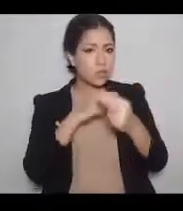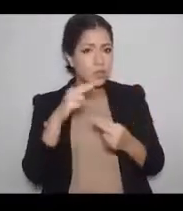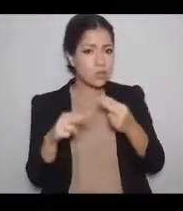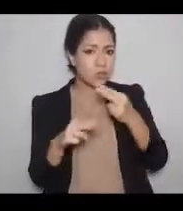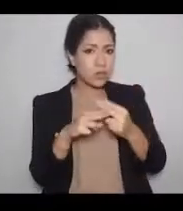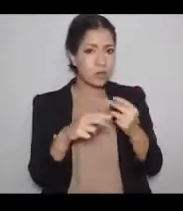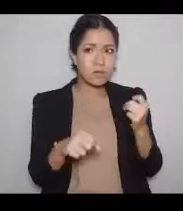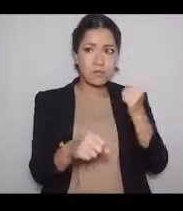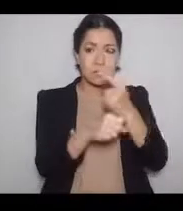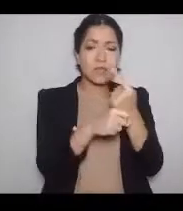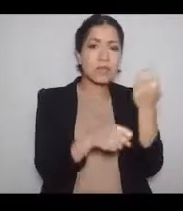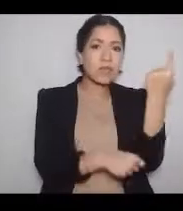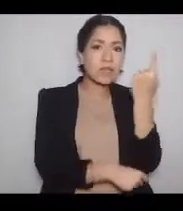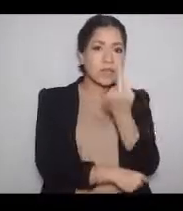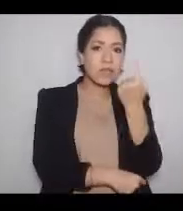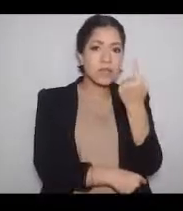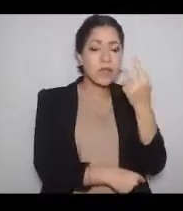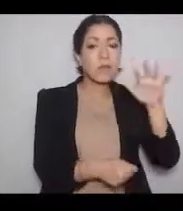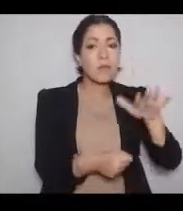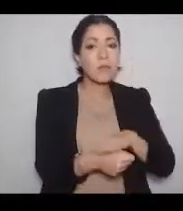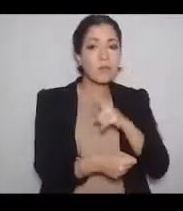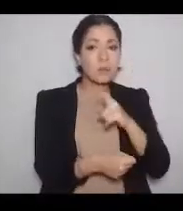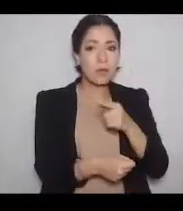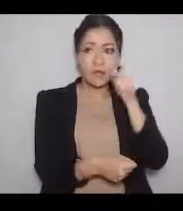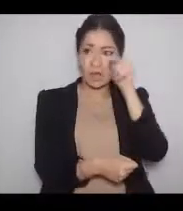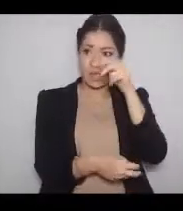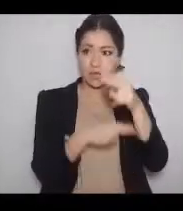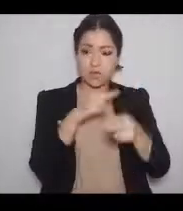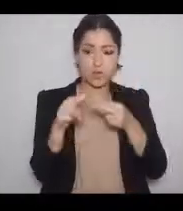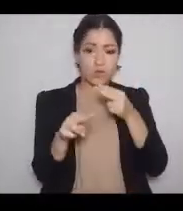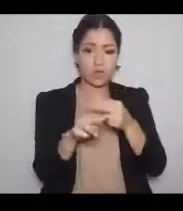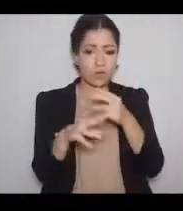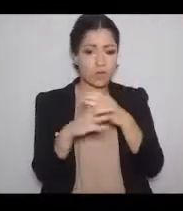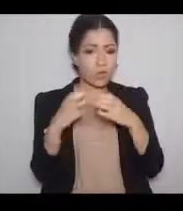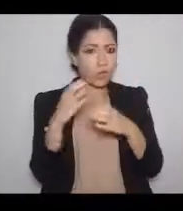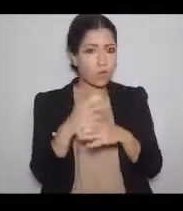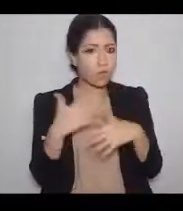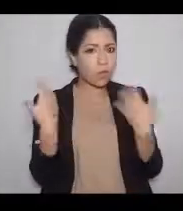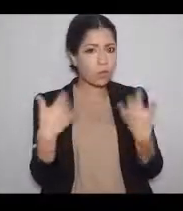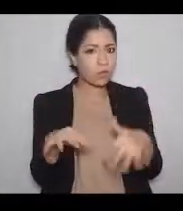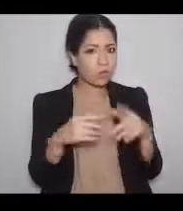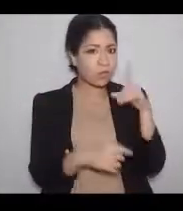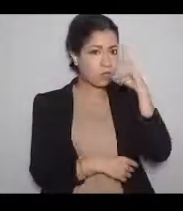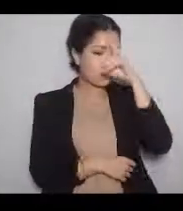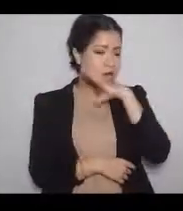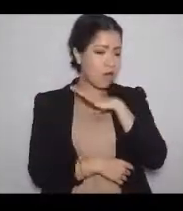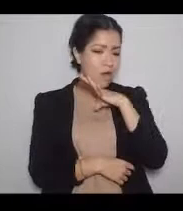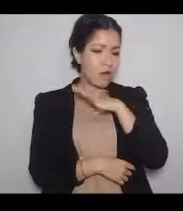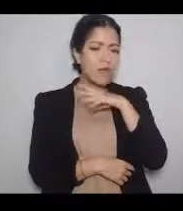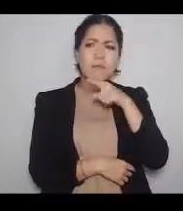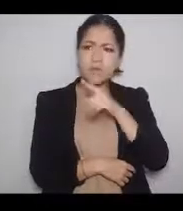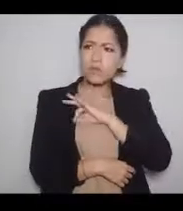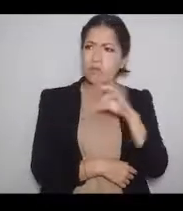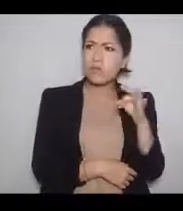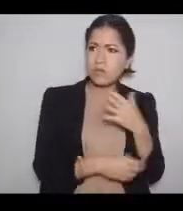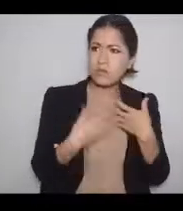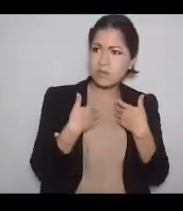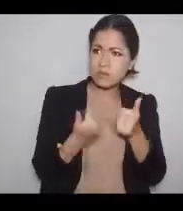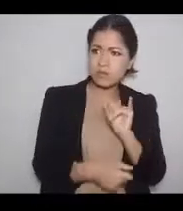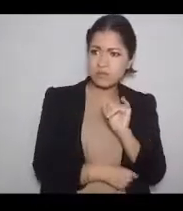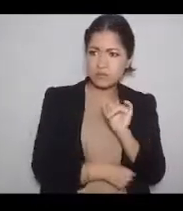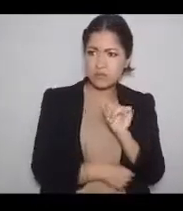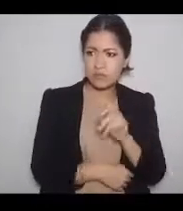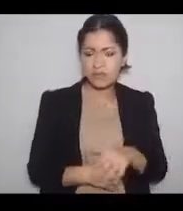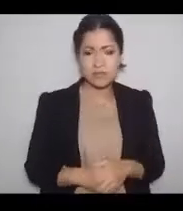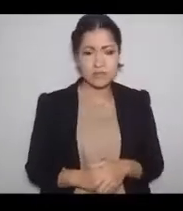Logró entenderlo. Le costó un huevo. No soportaba que las órbitas no fueran circulares. Creía en Dios. Y Dios prefiere una